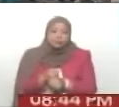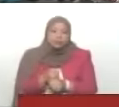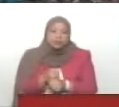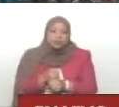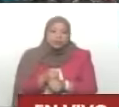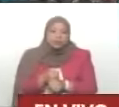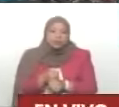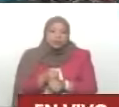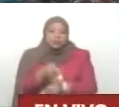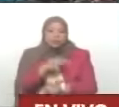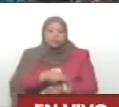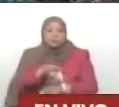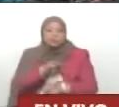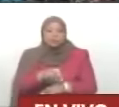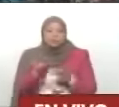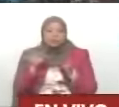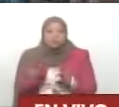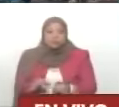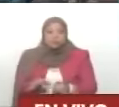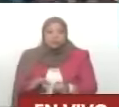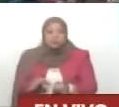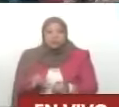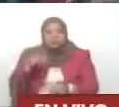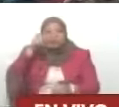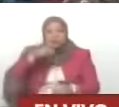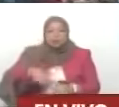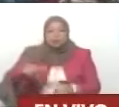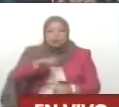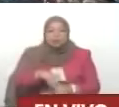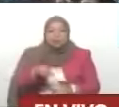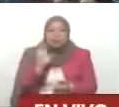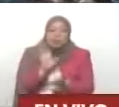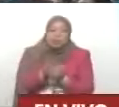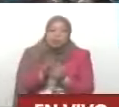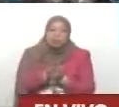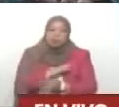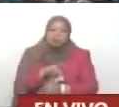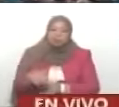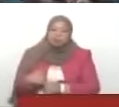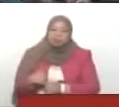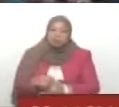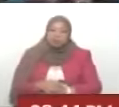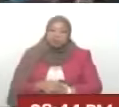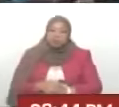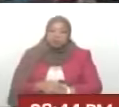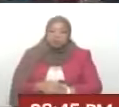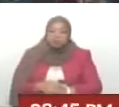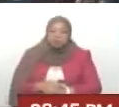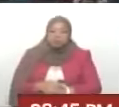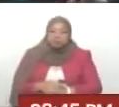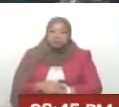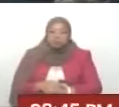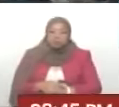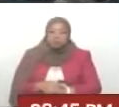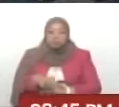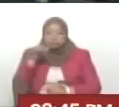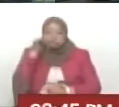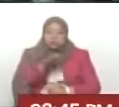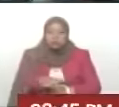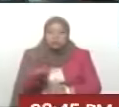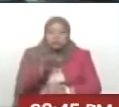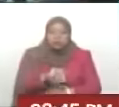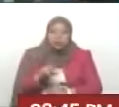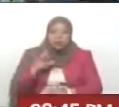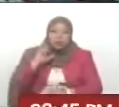cuente con el pueblo de Nueva Esparta, con el municipio Tubores, con el pueblo del